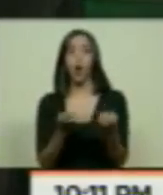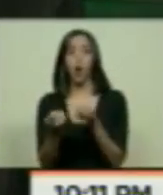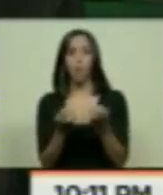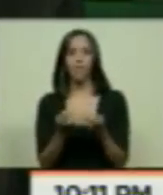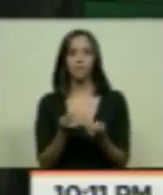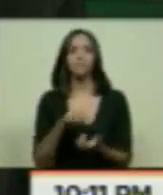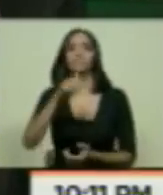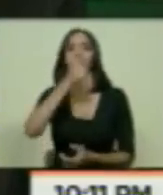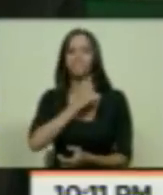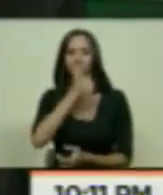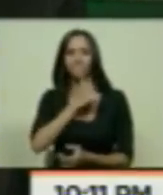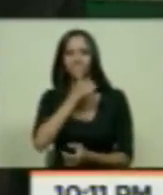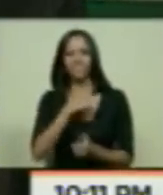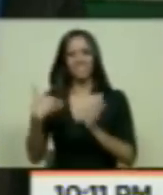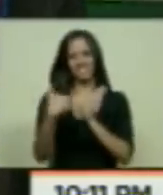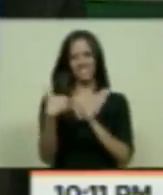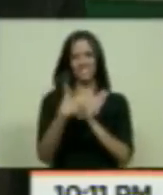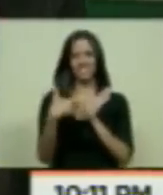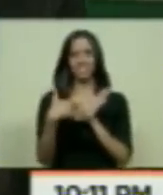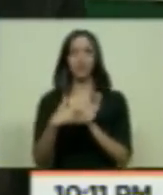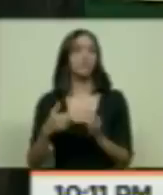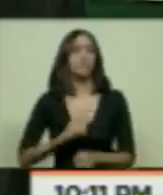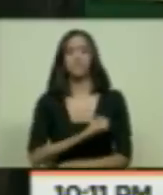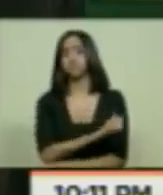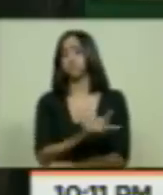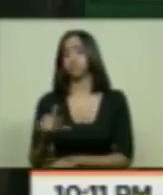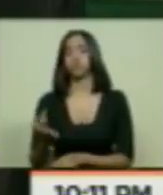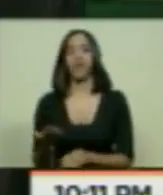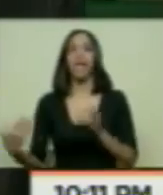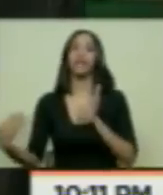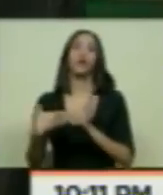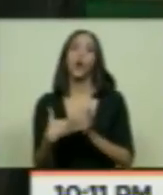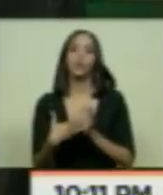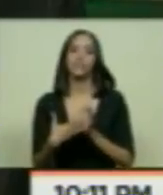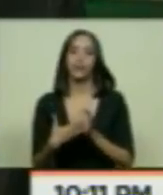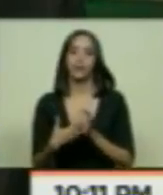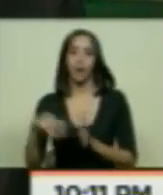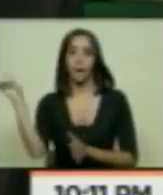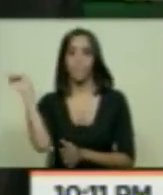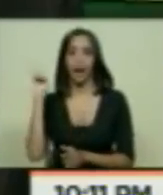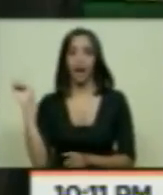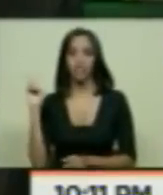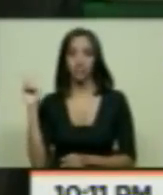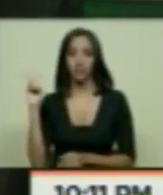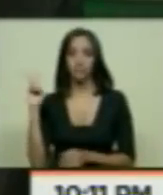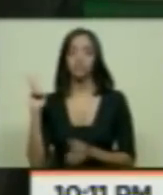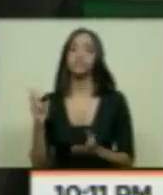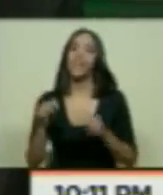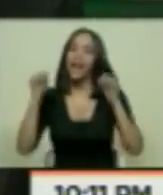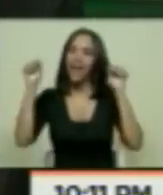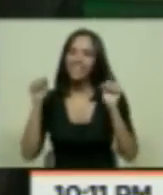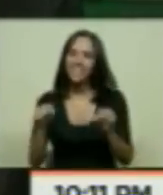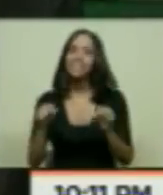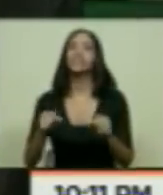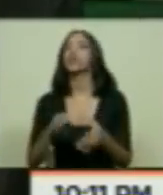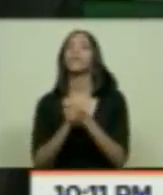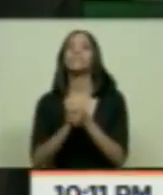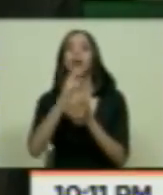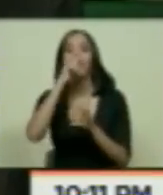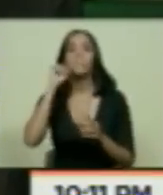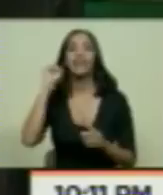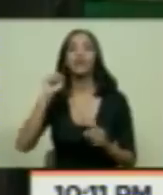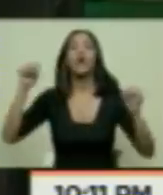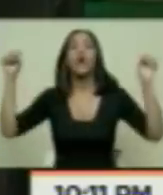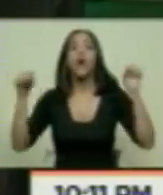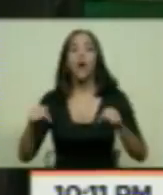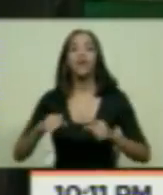resistiendo los embates de esos ataques multidimensionales en contra de la República Bolivariana de Venezuela. Ahí está el compañero Nicolás Maduro, hoy